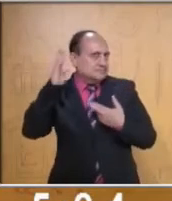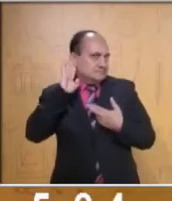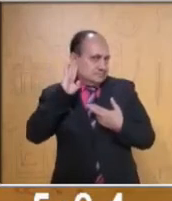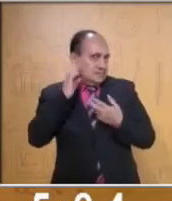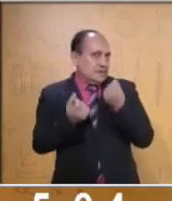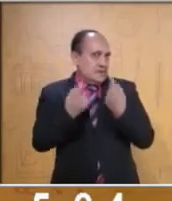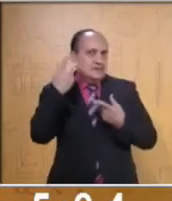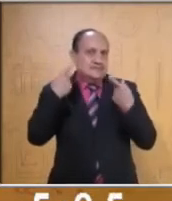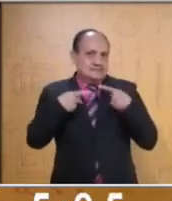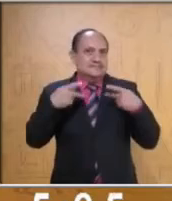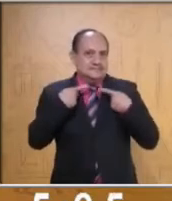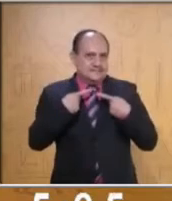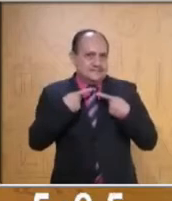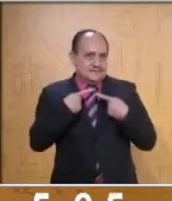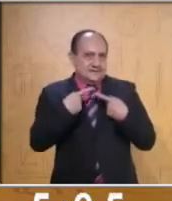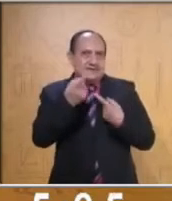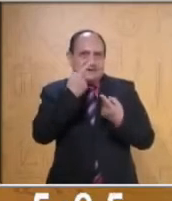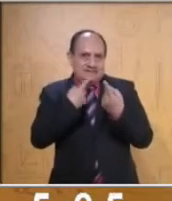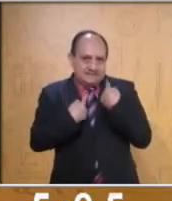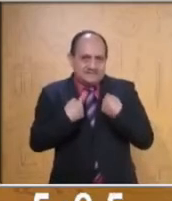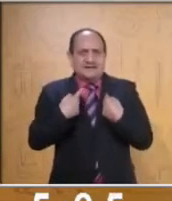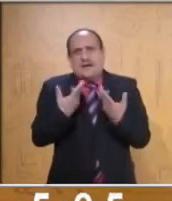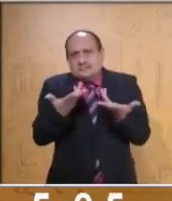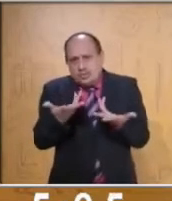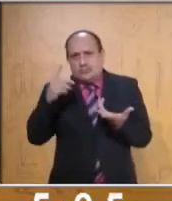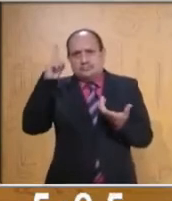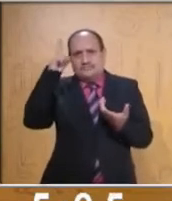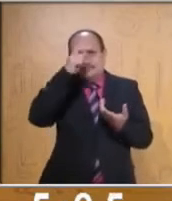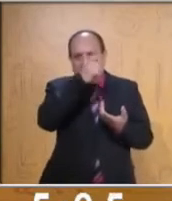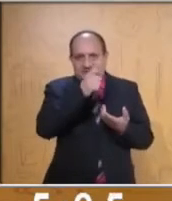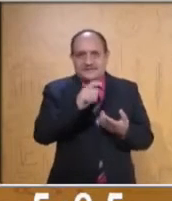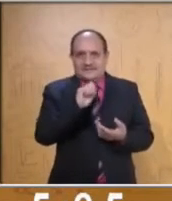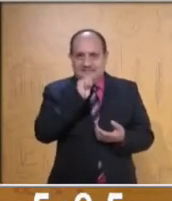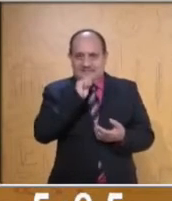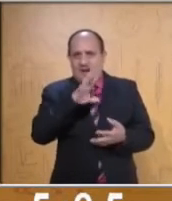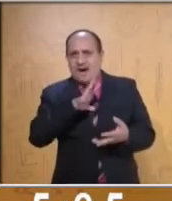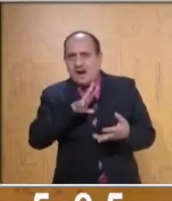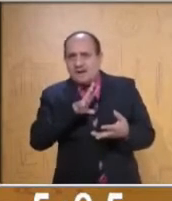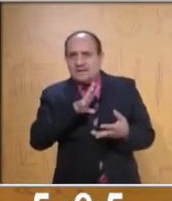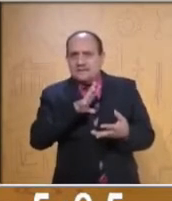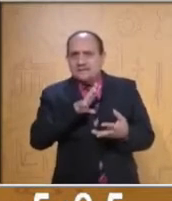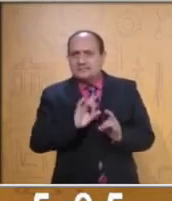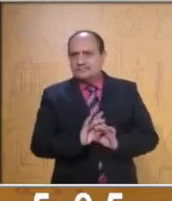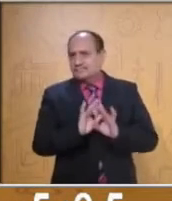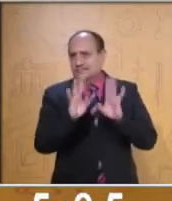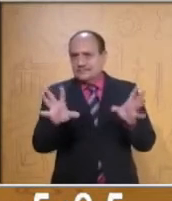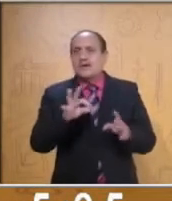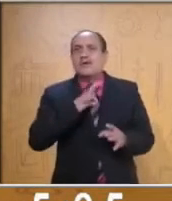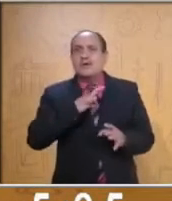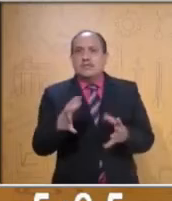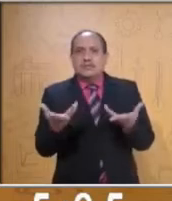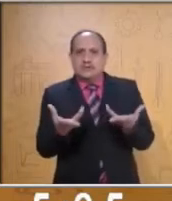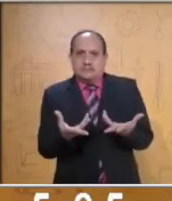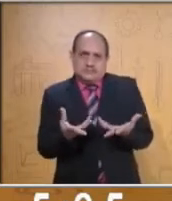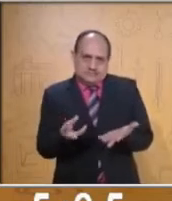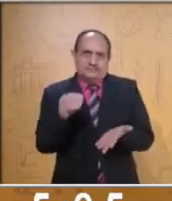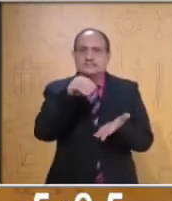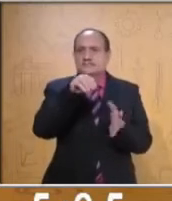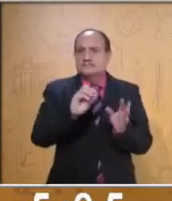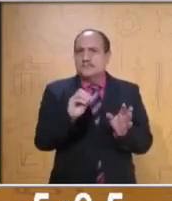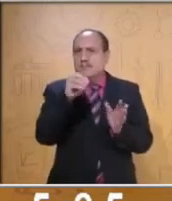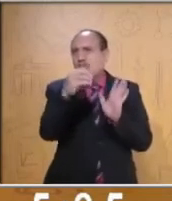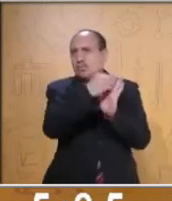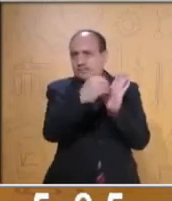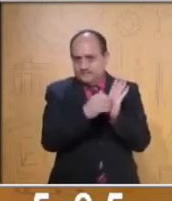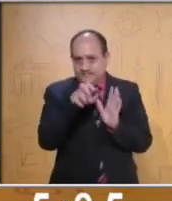algunas personas comentan que es difícil, ¿no? O sea, todavía hay situaciones que nosotros podemos establecer a través de esos